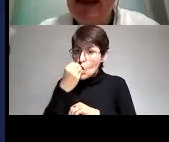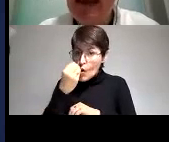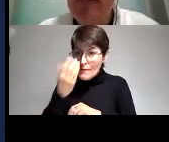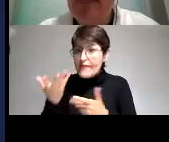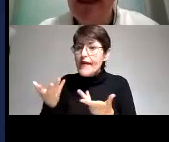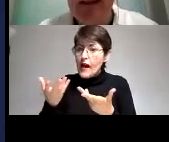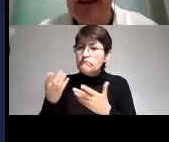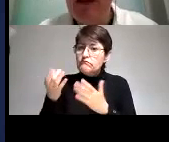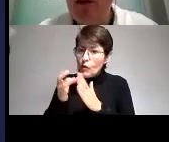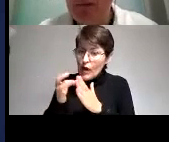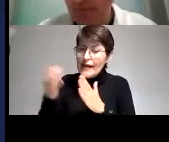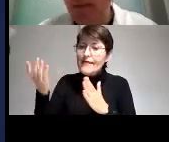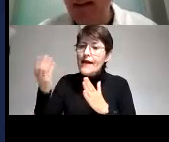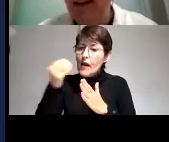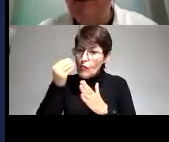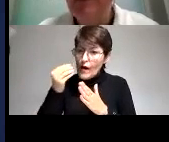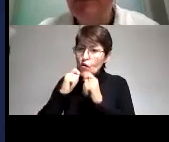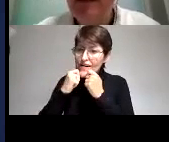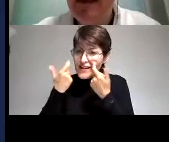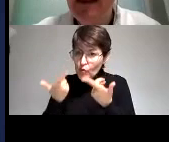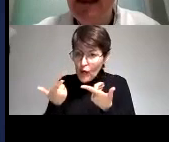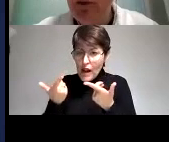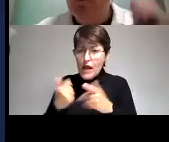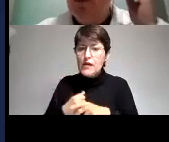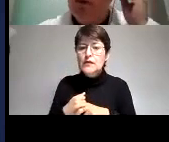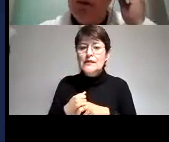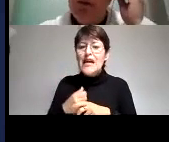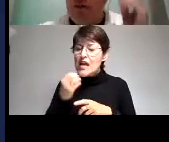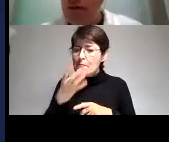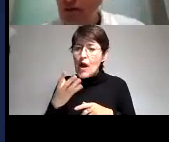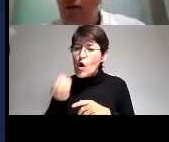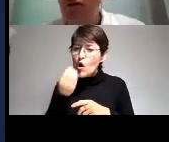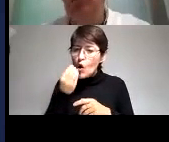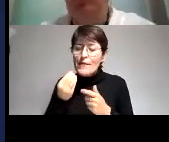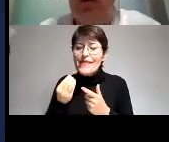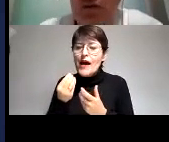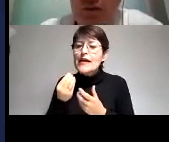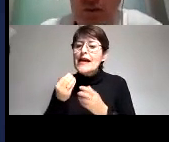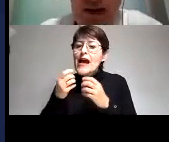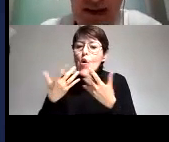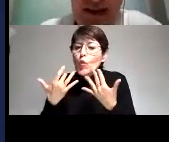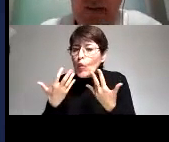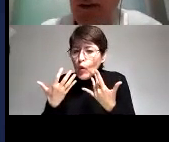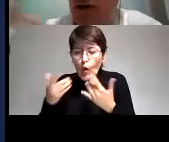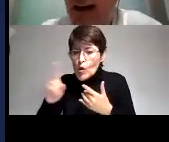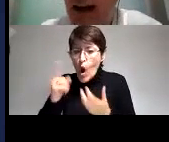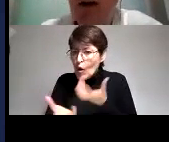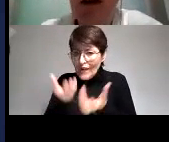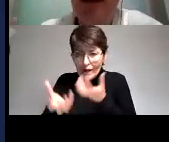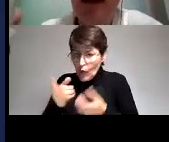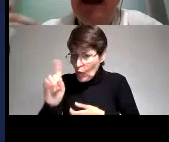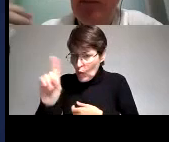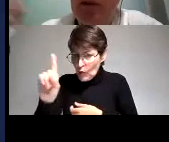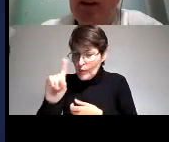que han de estar mejor, preferentemente crudos, por su cocción, su exposición al